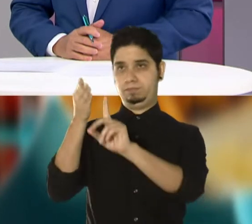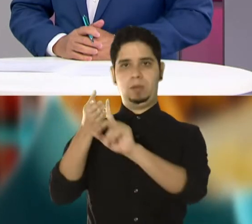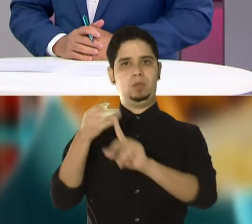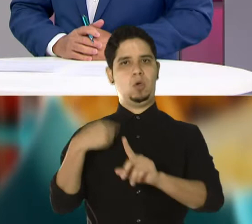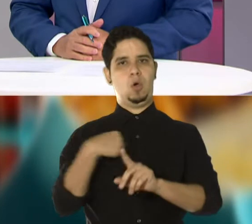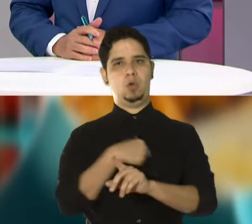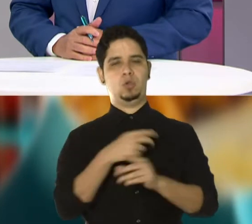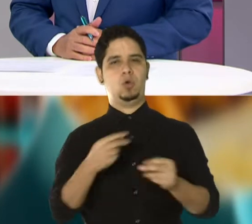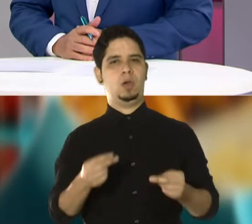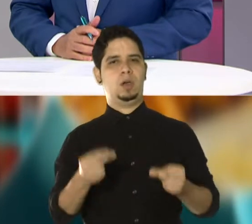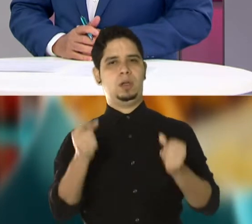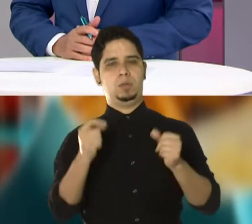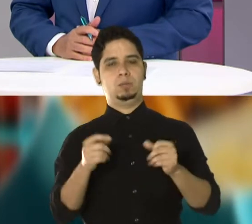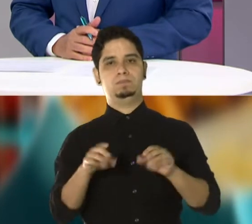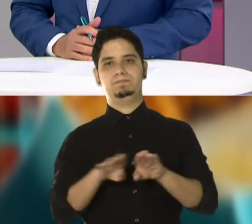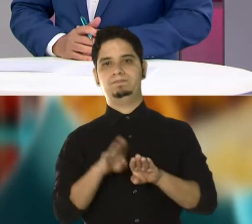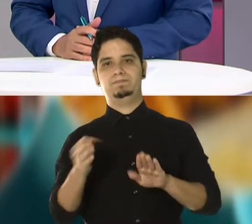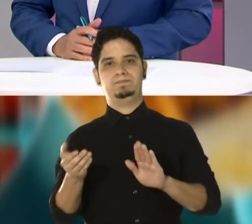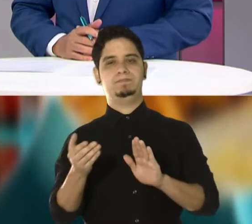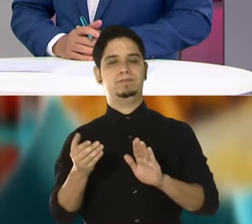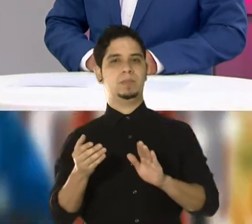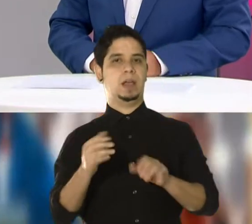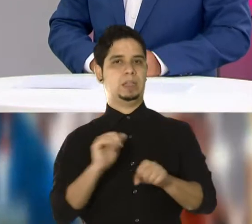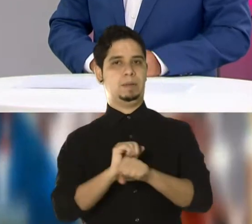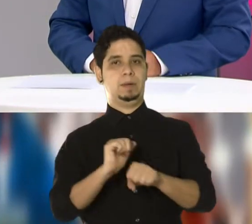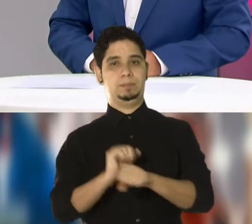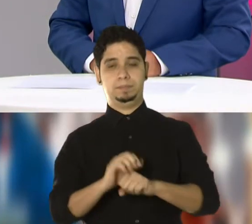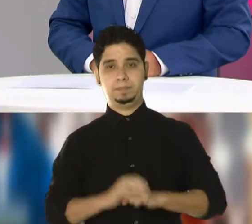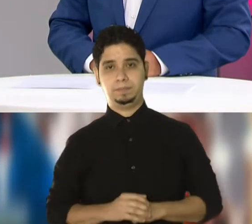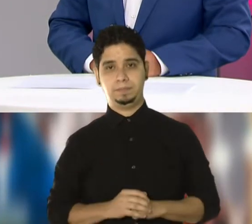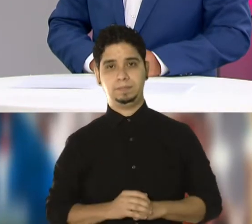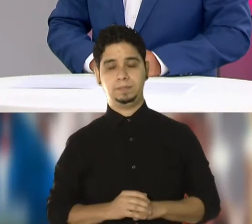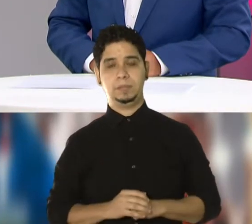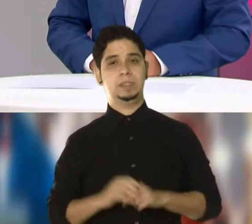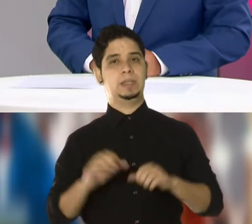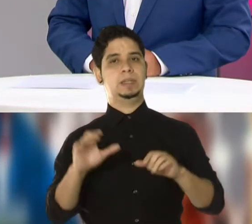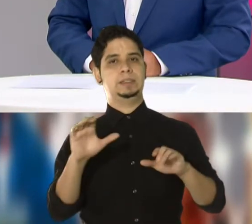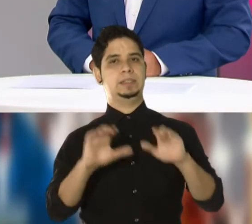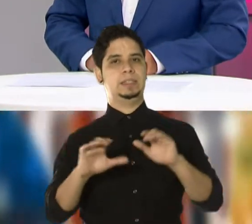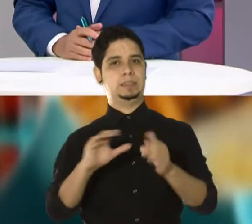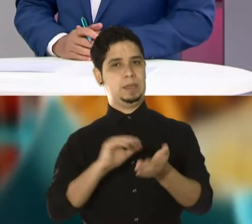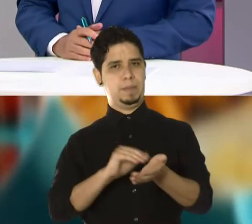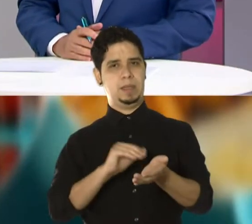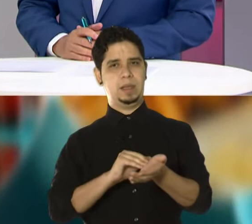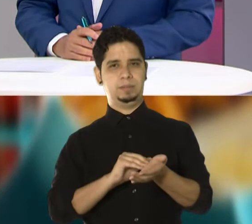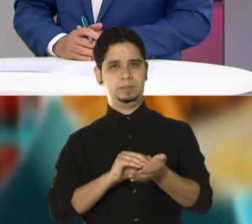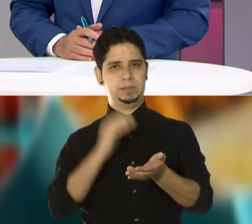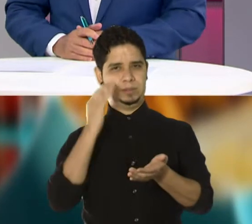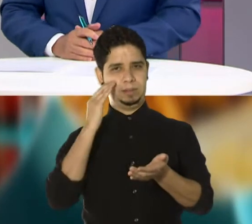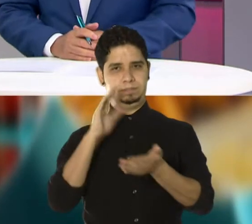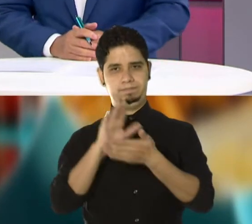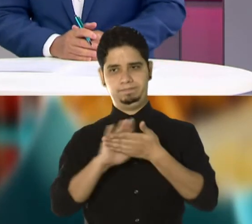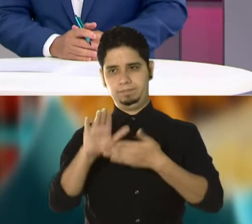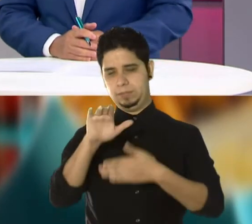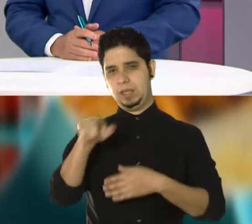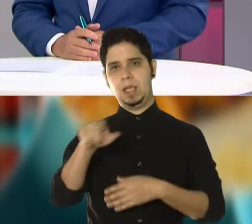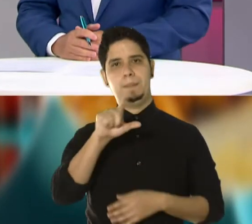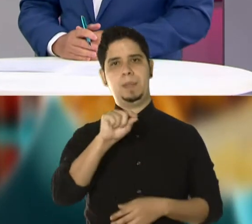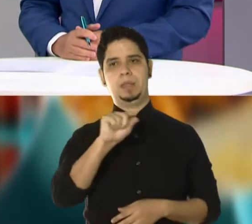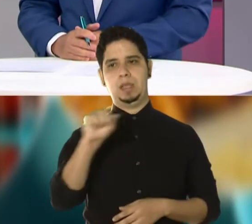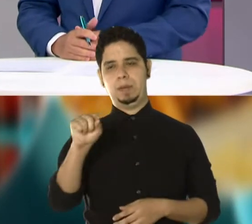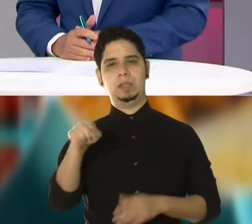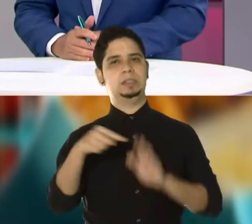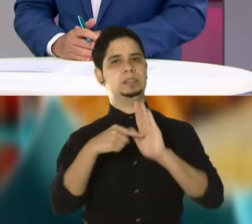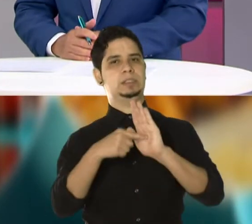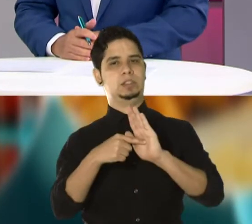sectores que se abrió también. El recinto de ciencias médicas en el 2020 hizo un estudio, lo publicó, de